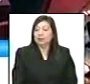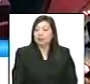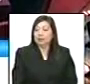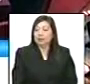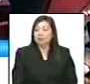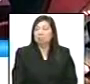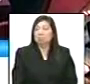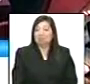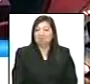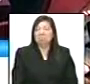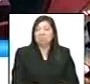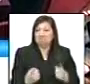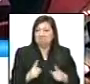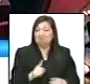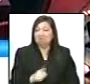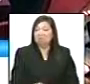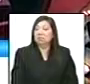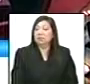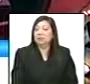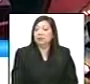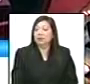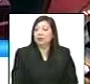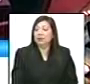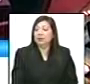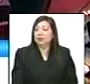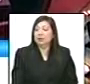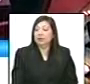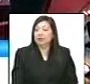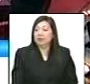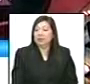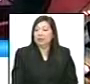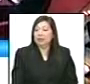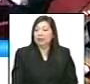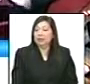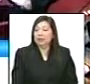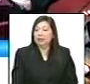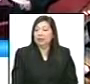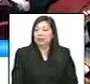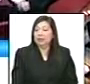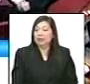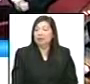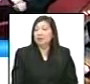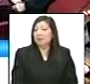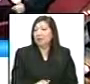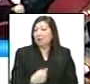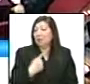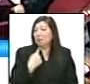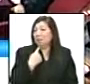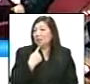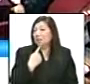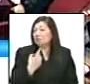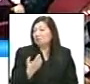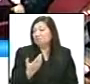de acuerdo con esa sugerencia del colega Violeta, y sugeriría, presidenta,